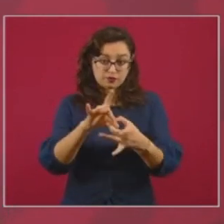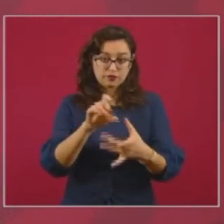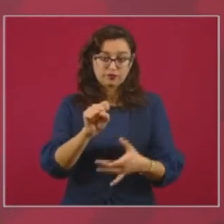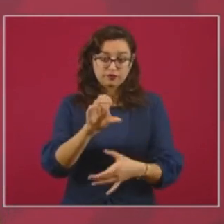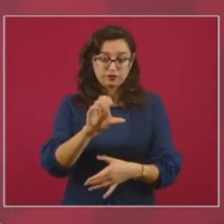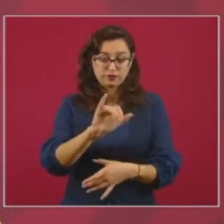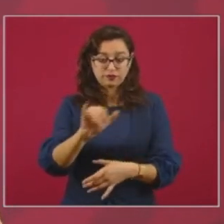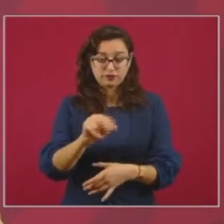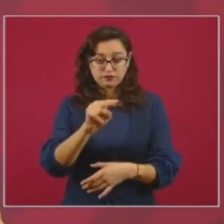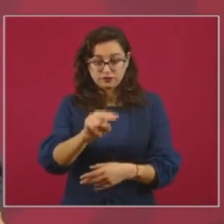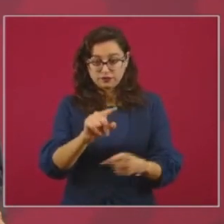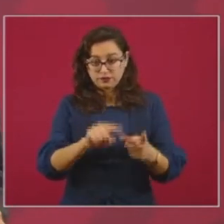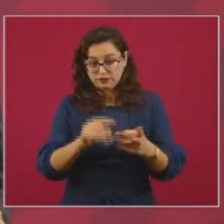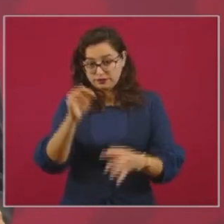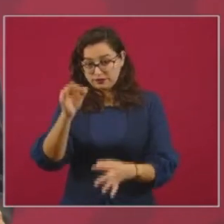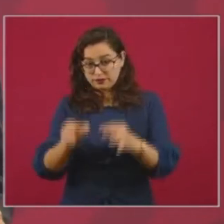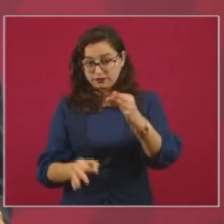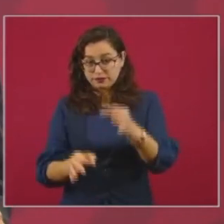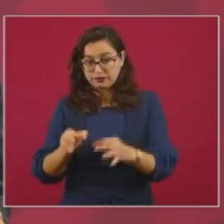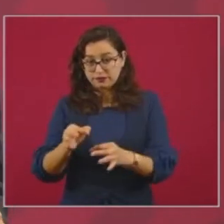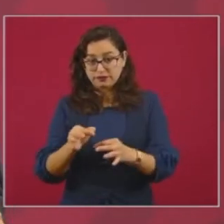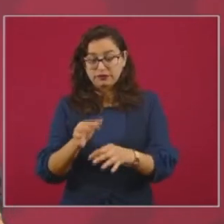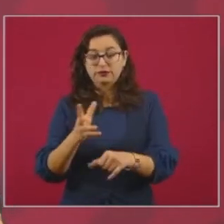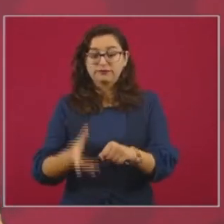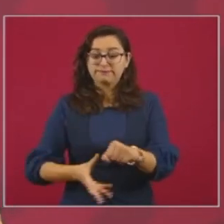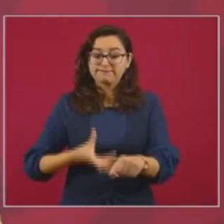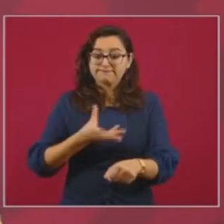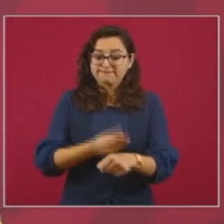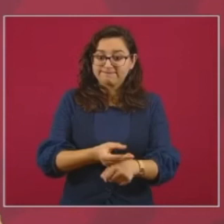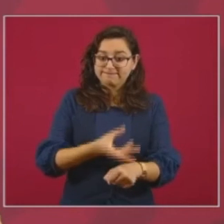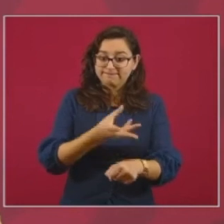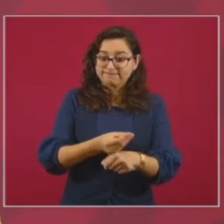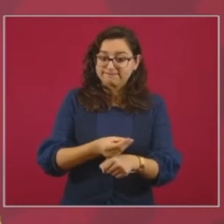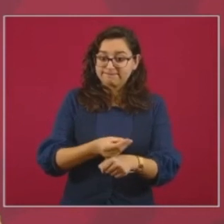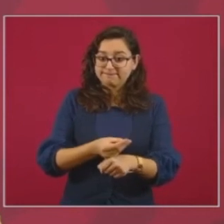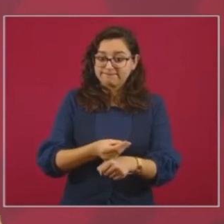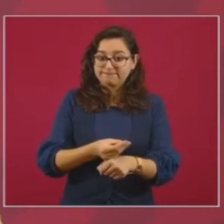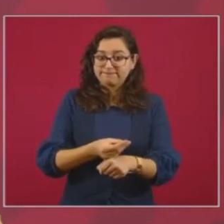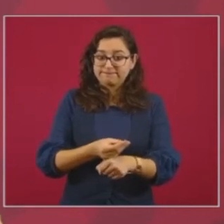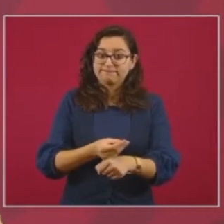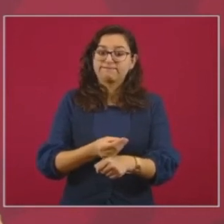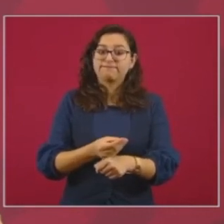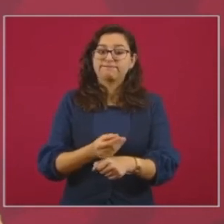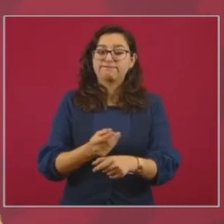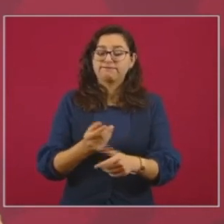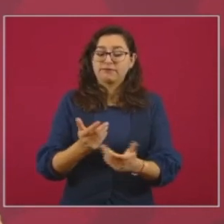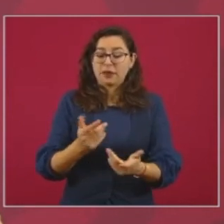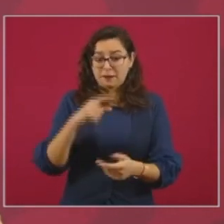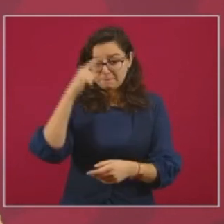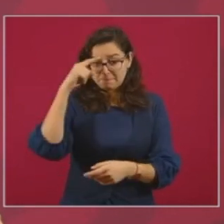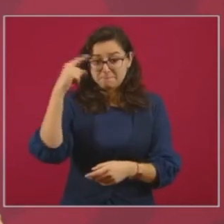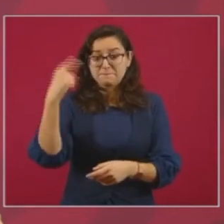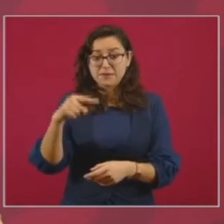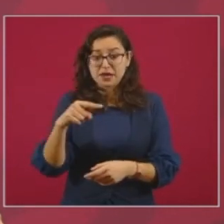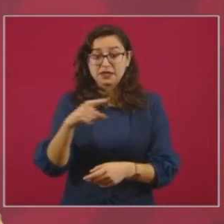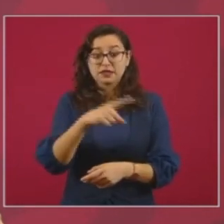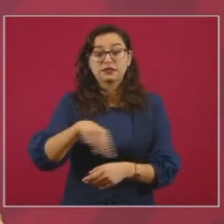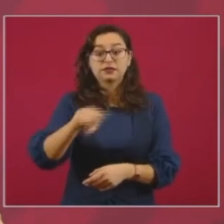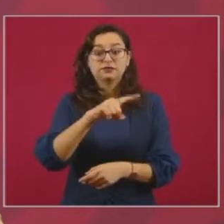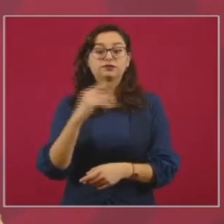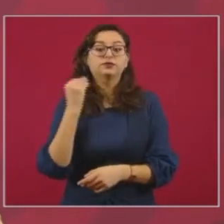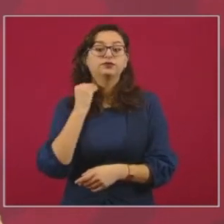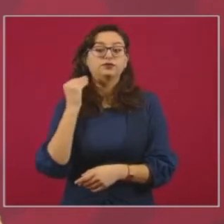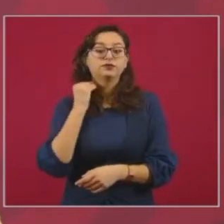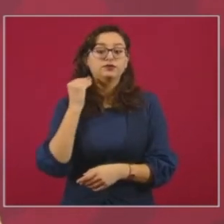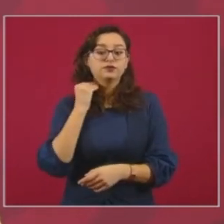Judicial, se van a reforzar los servicios de los defensores de